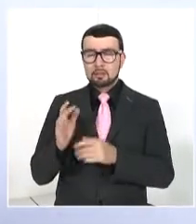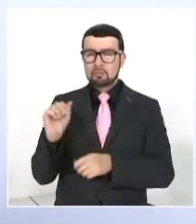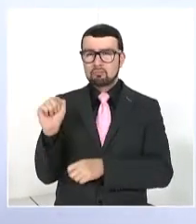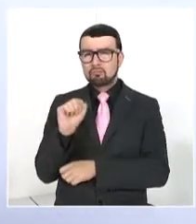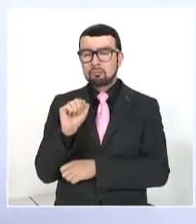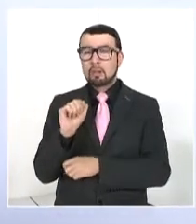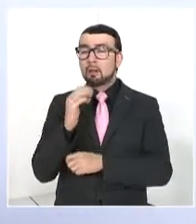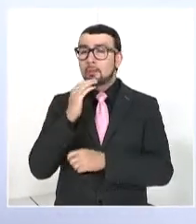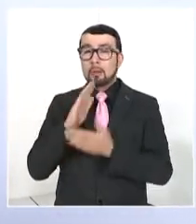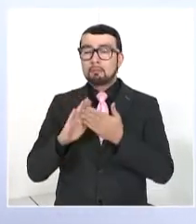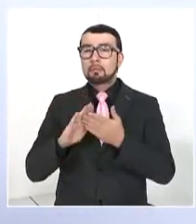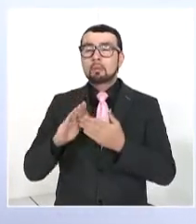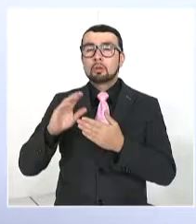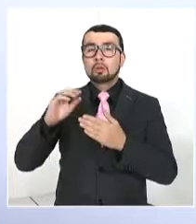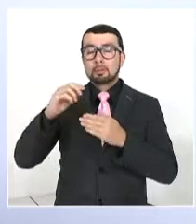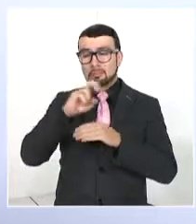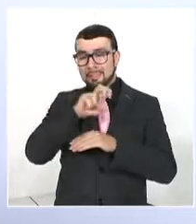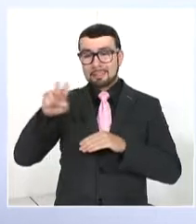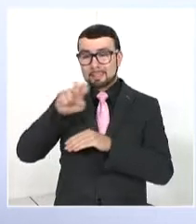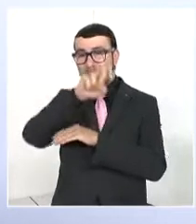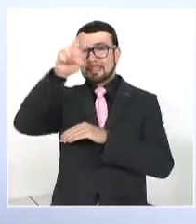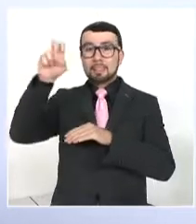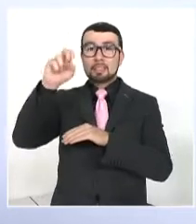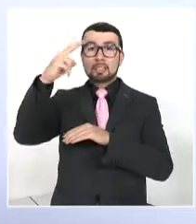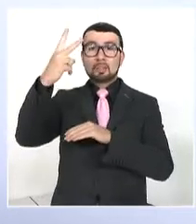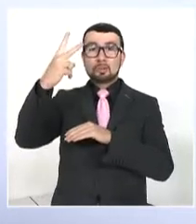segundo piso, y